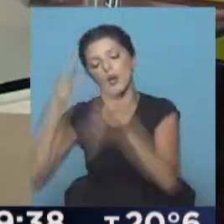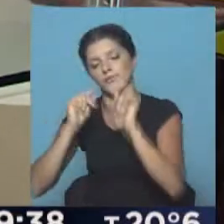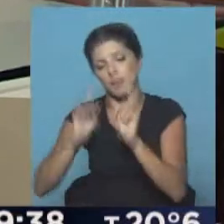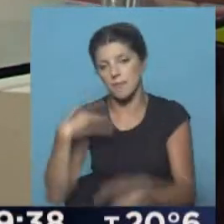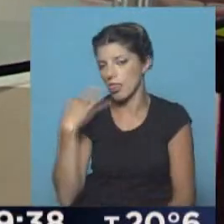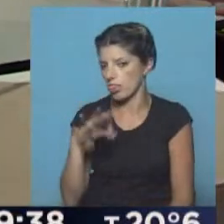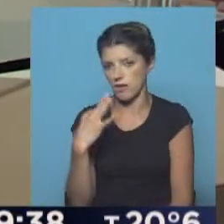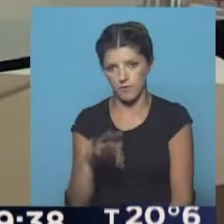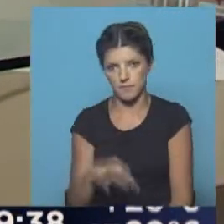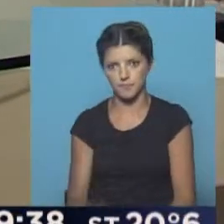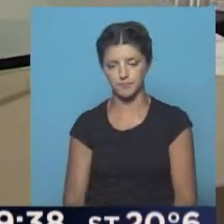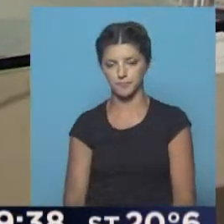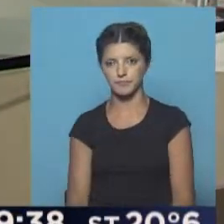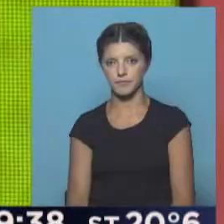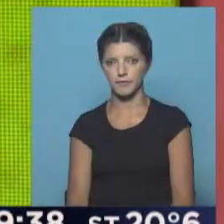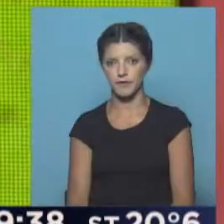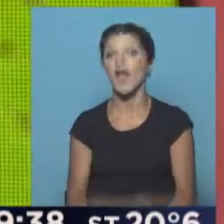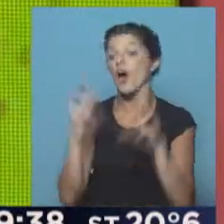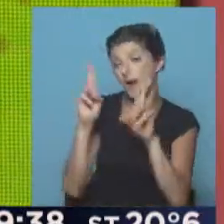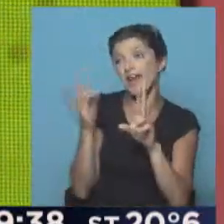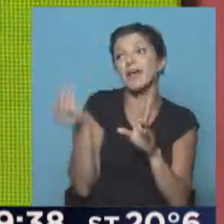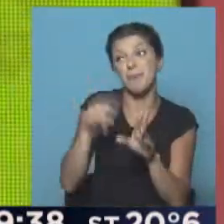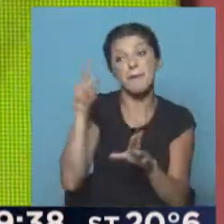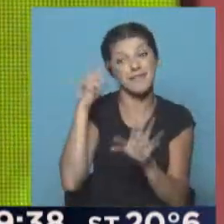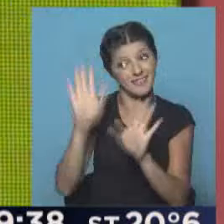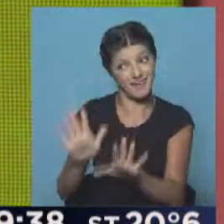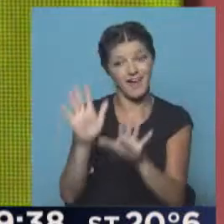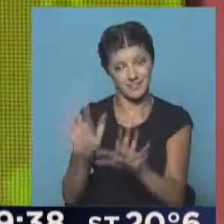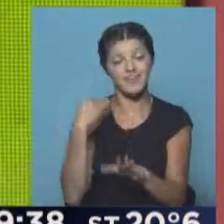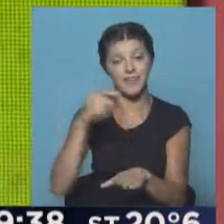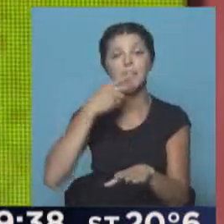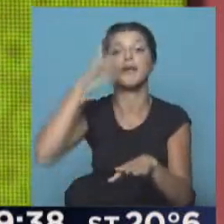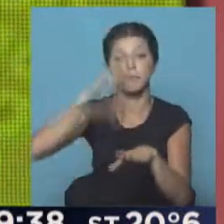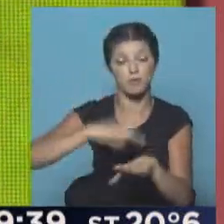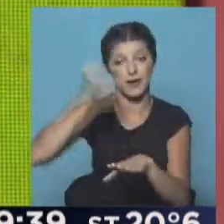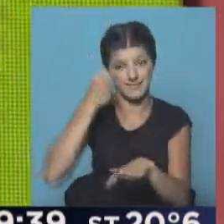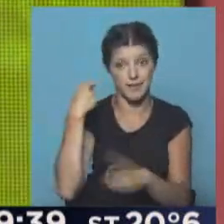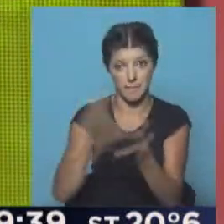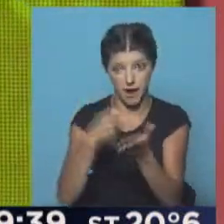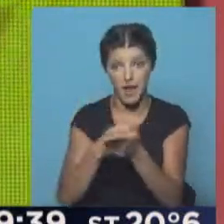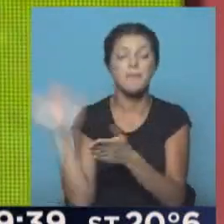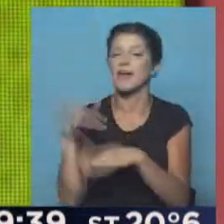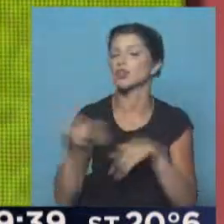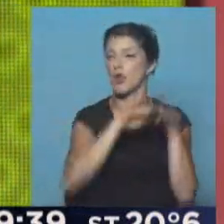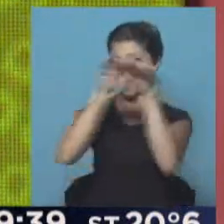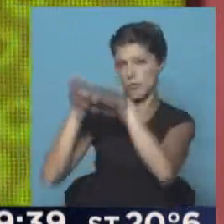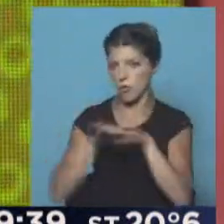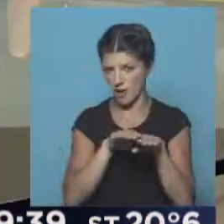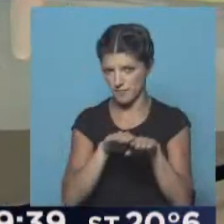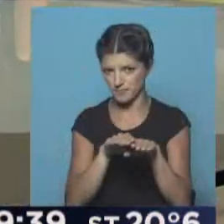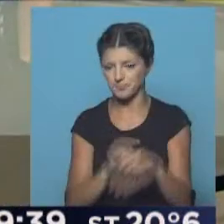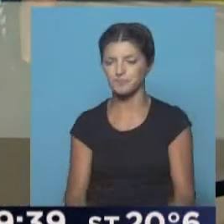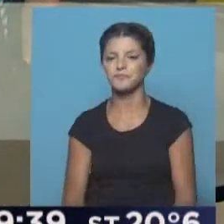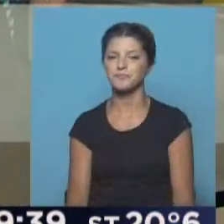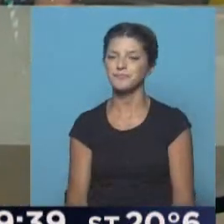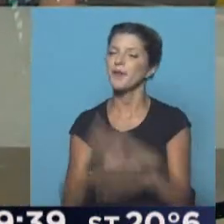esperemos que se sumen más gente del Poder Judicial a esa visión, ¿no? Que sería más igualitaria para todos. Claramente. Bien,